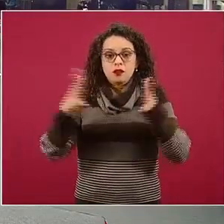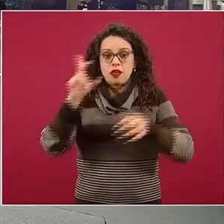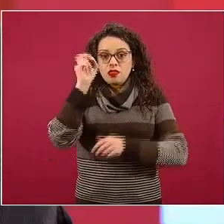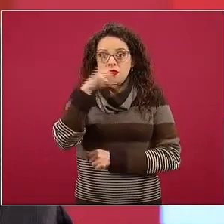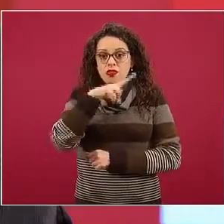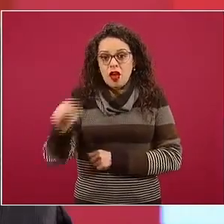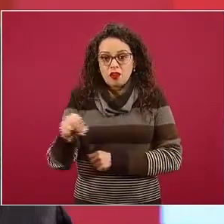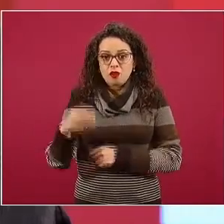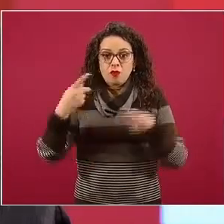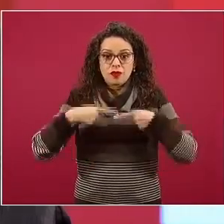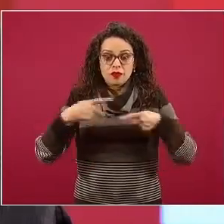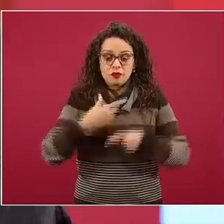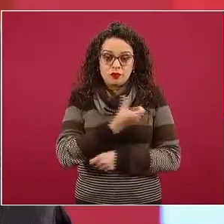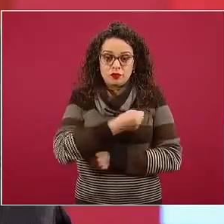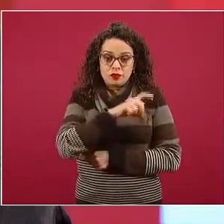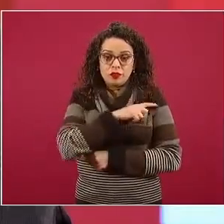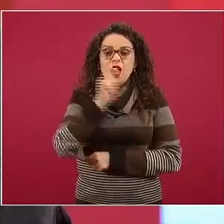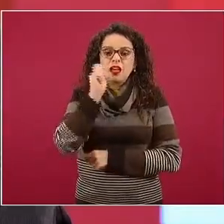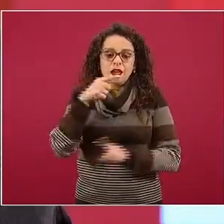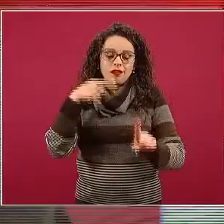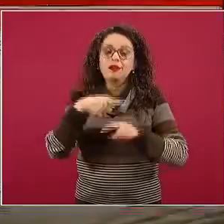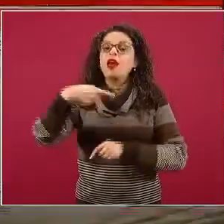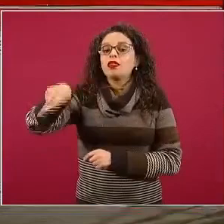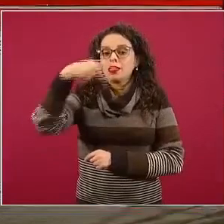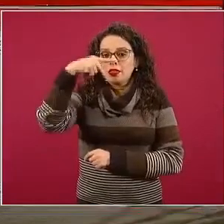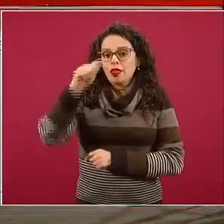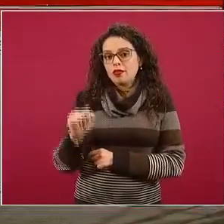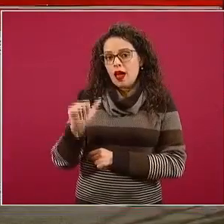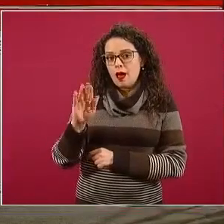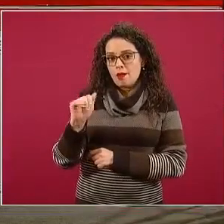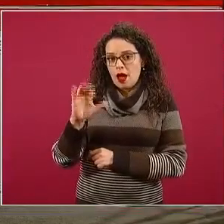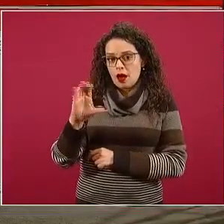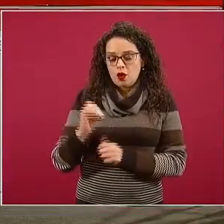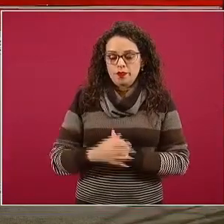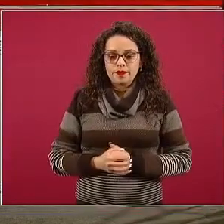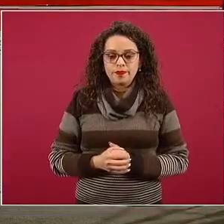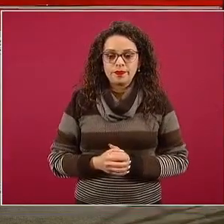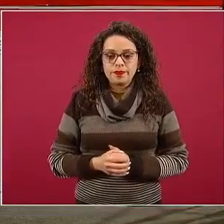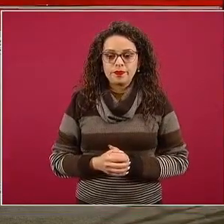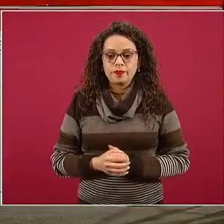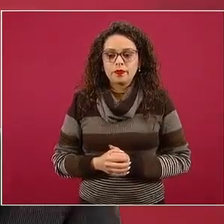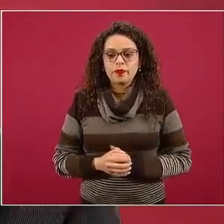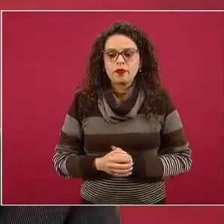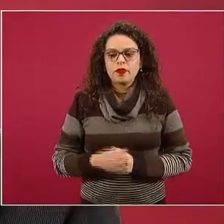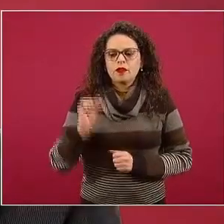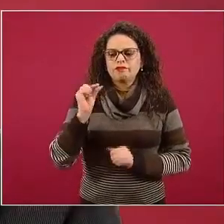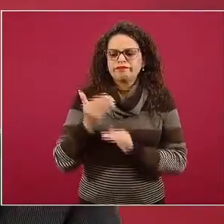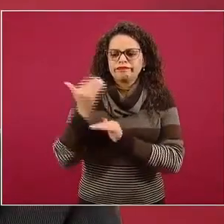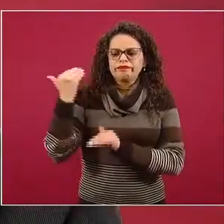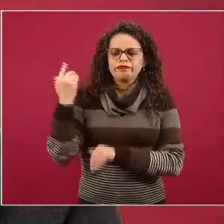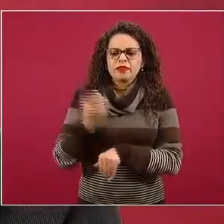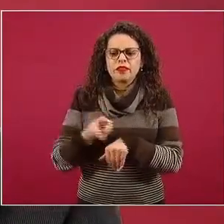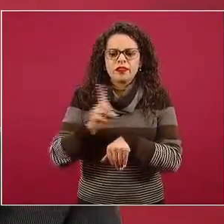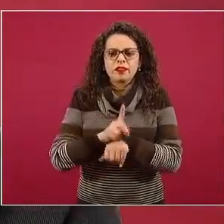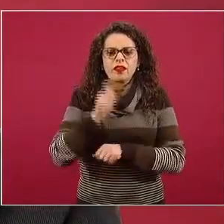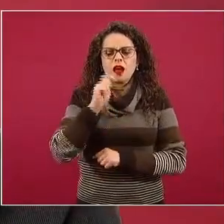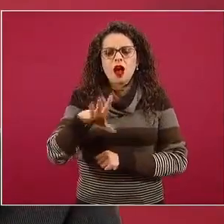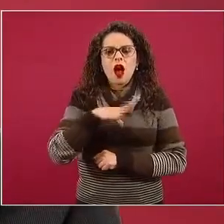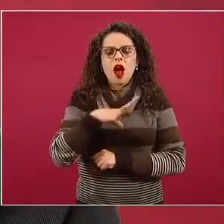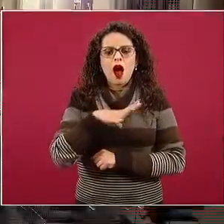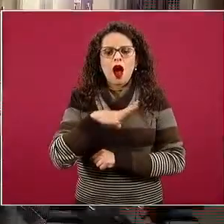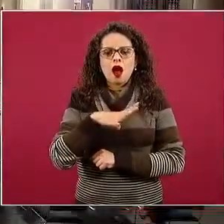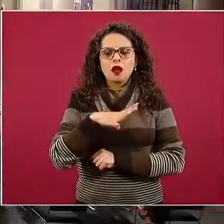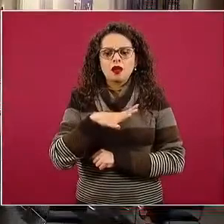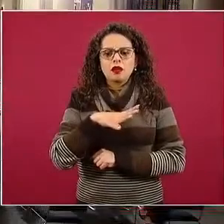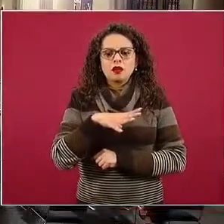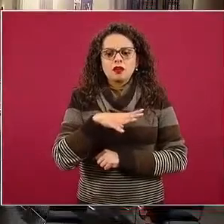se señalaba también, en días recientes, hace un par de días, tuvimos una participación,